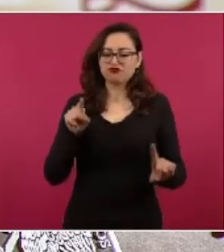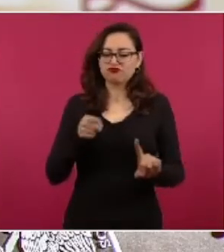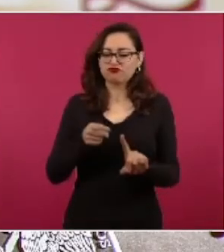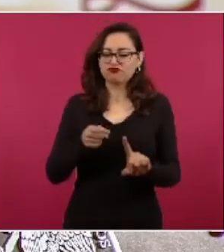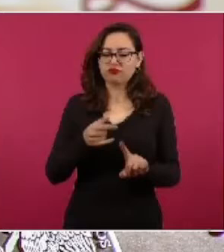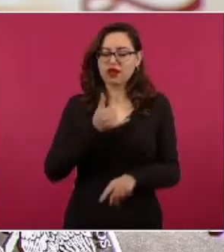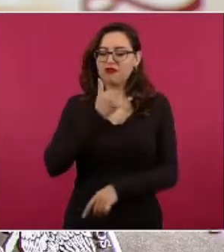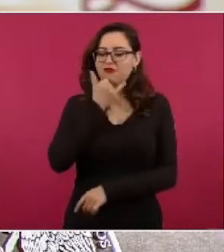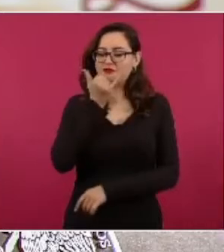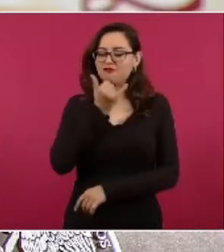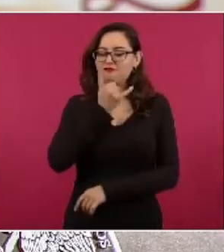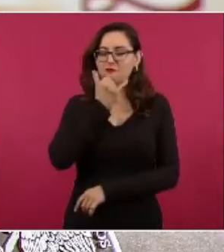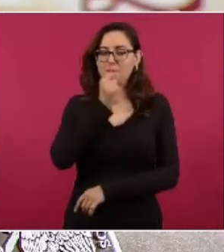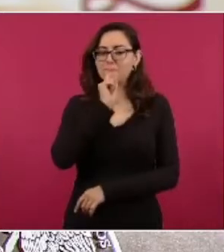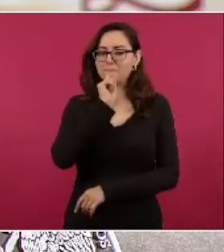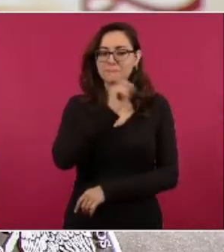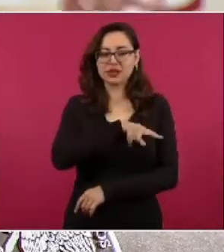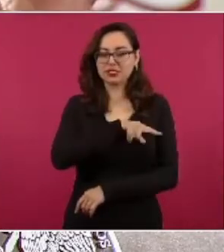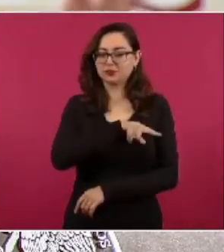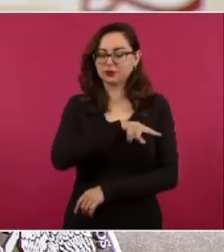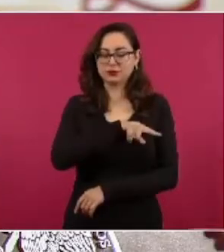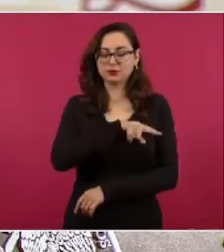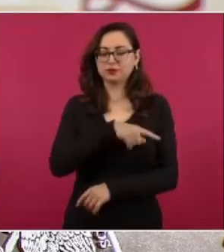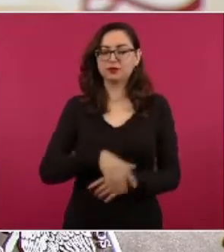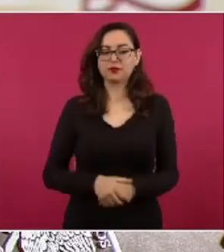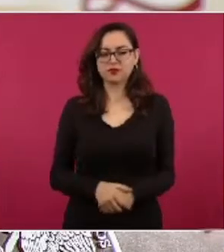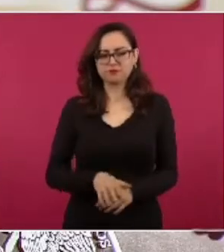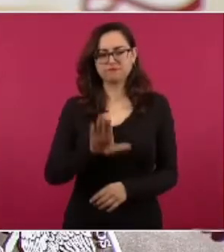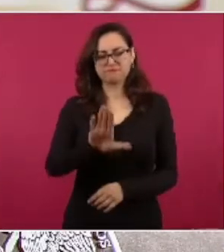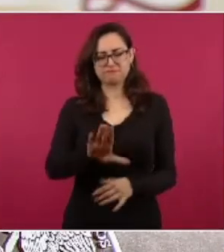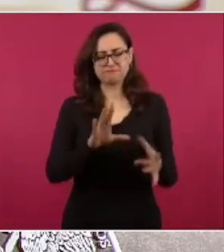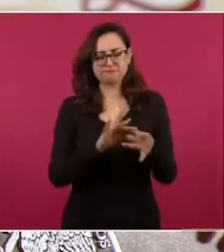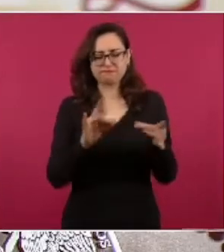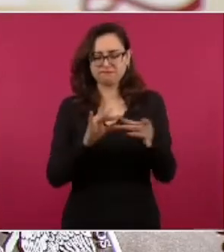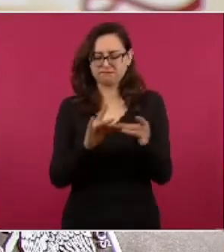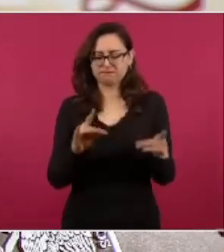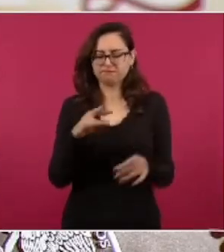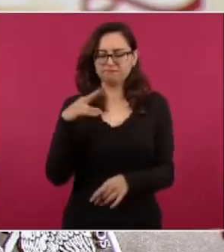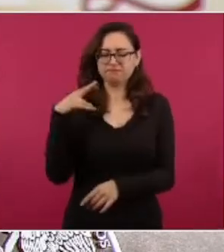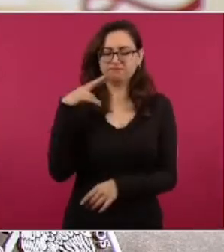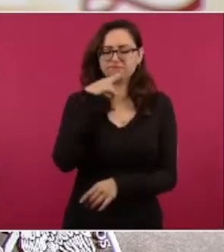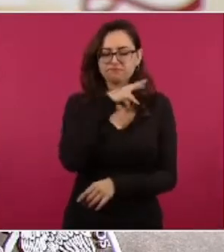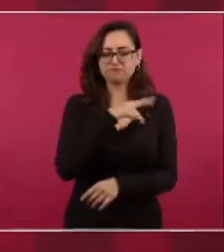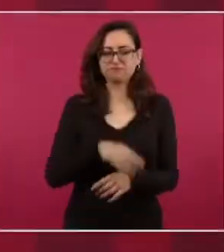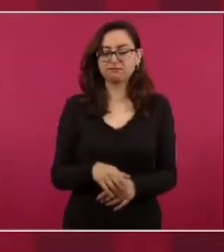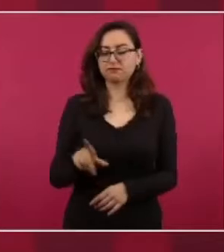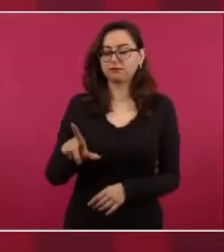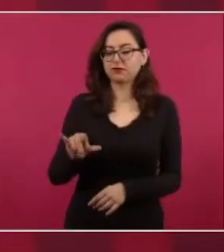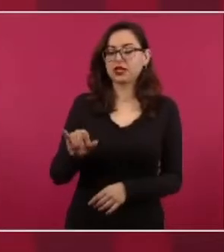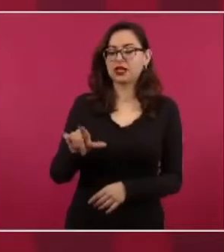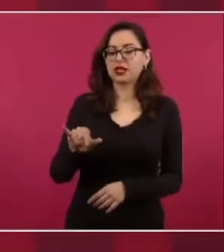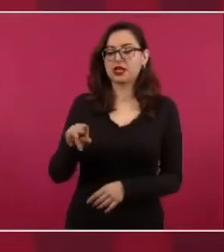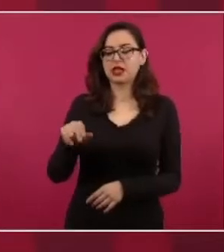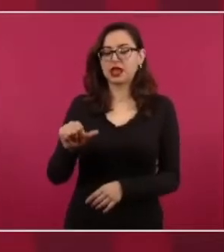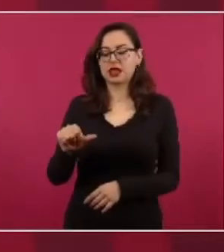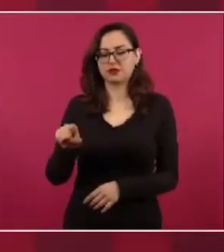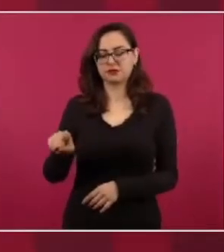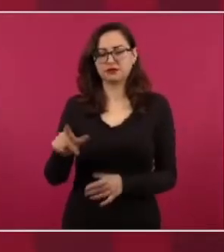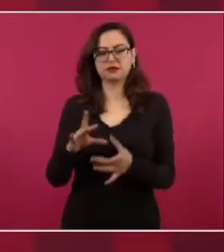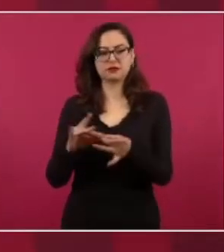tenido desde hace mucho tiempo. Vamos a comentarlo brevemente. A lo que se refiere Liliana Noble es a la mortalidad en